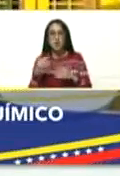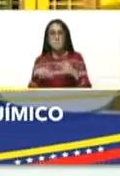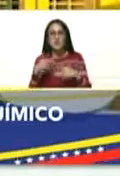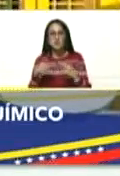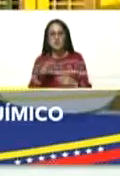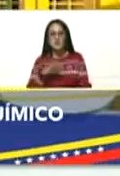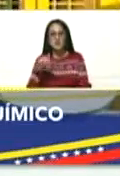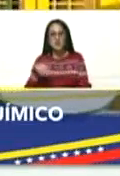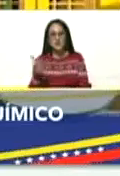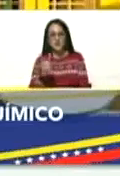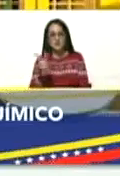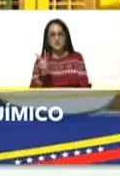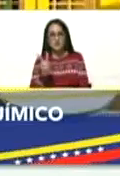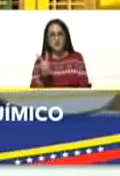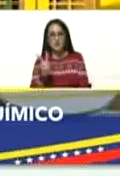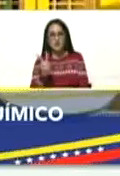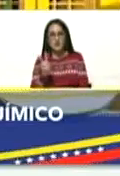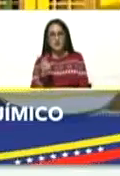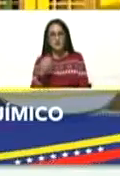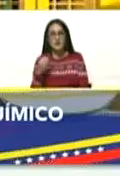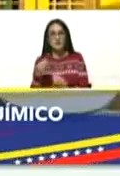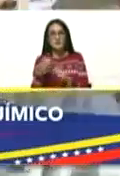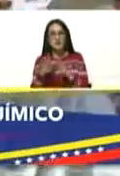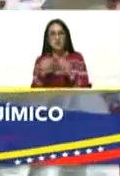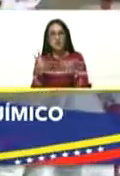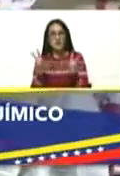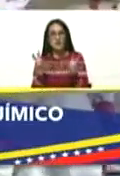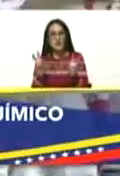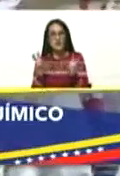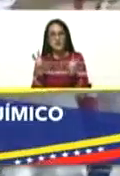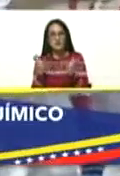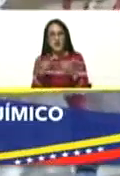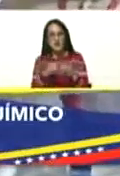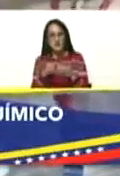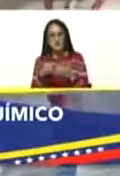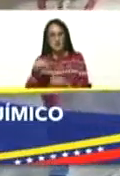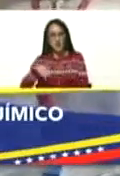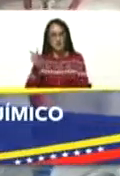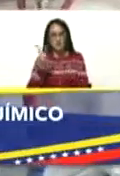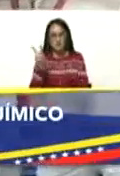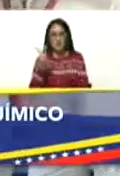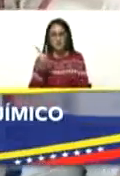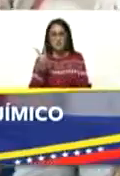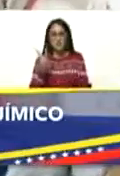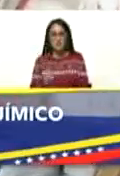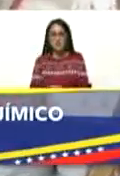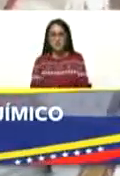Venezuela, con construir todas las partes, piezas y equipos en Venezuela.